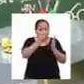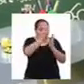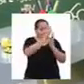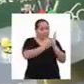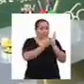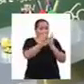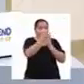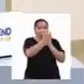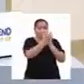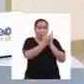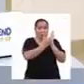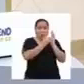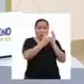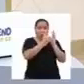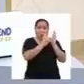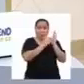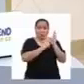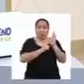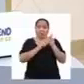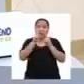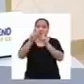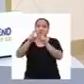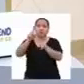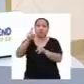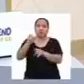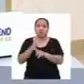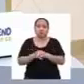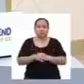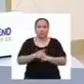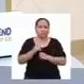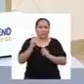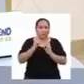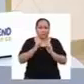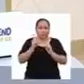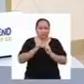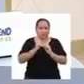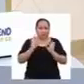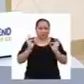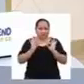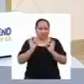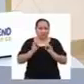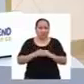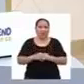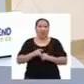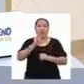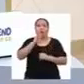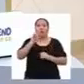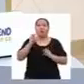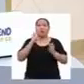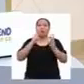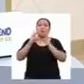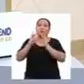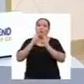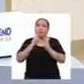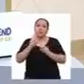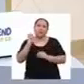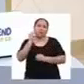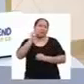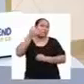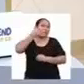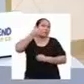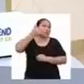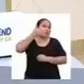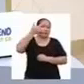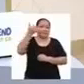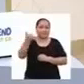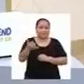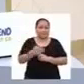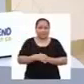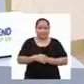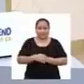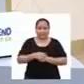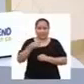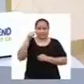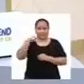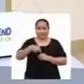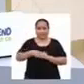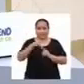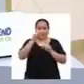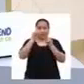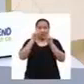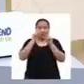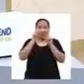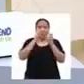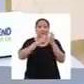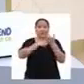cuestionario. Si no lo hicieron aún, utilicen sus redes, WhatsApp o llamen por teléfono. Aquí en el